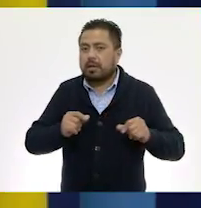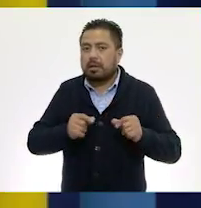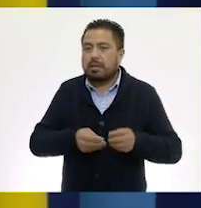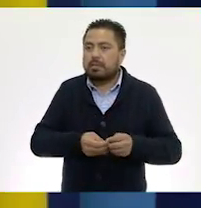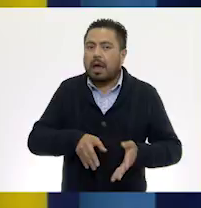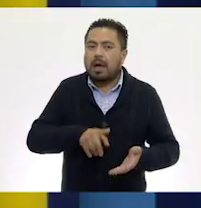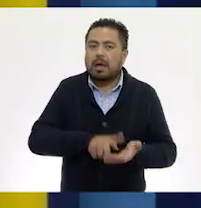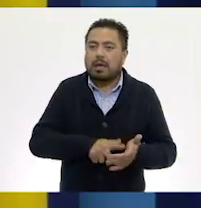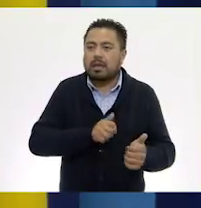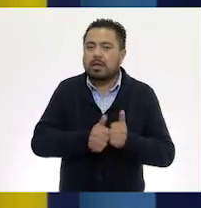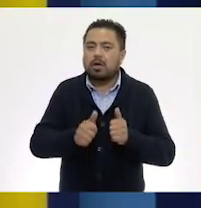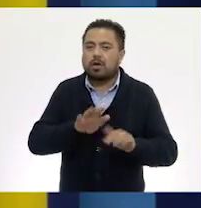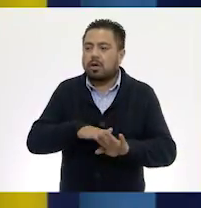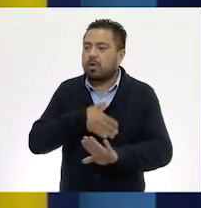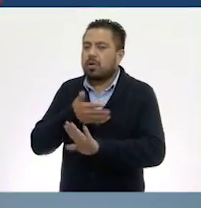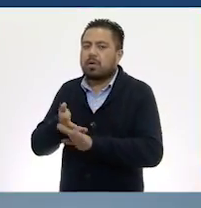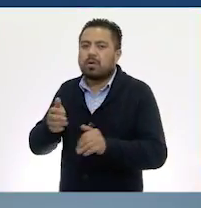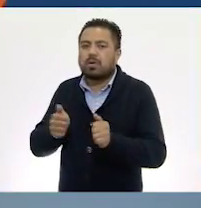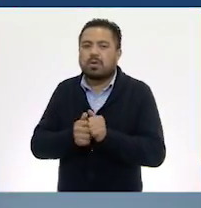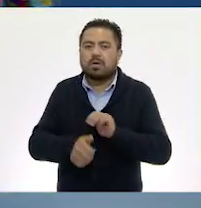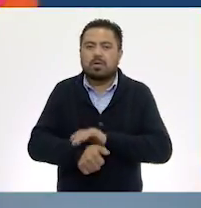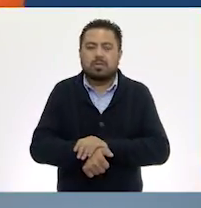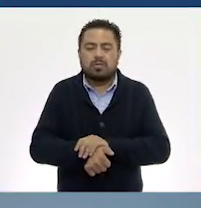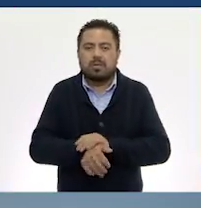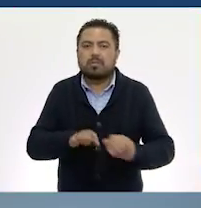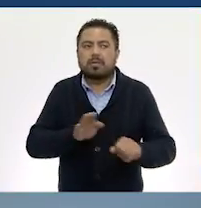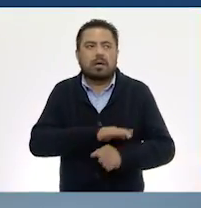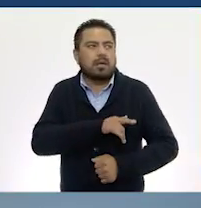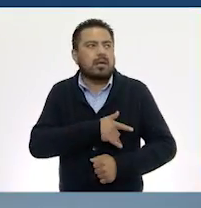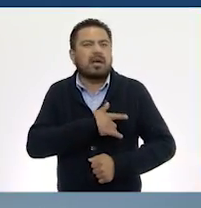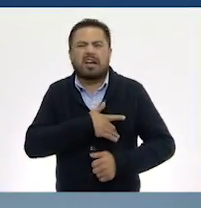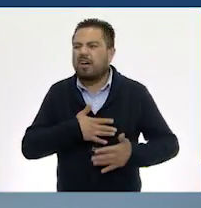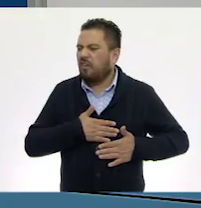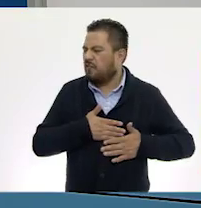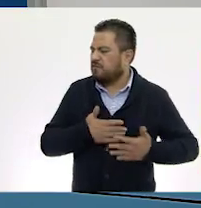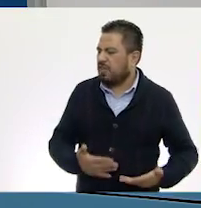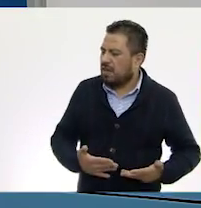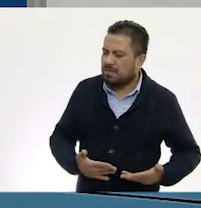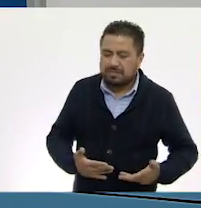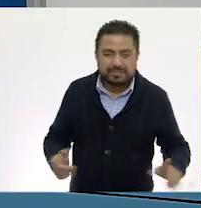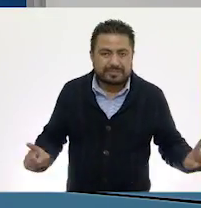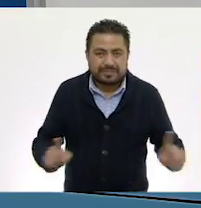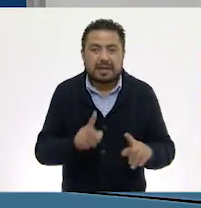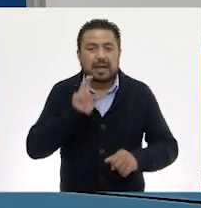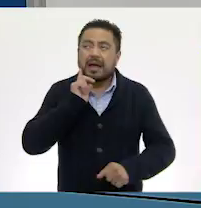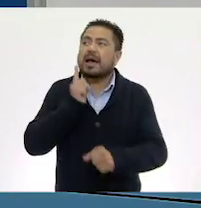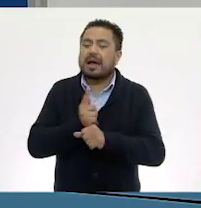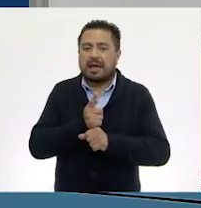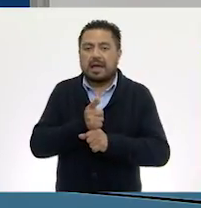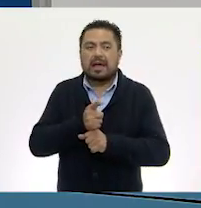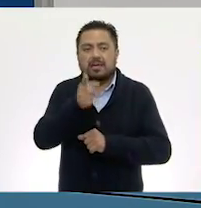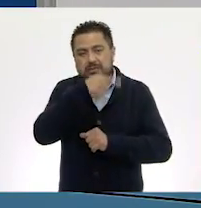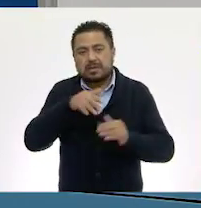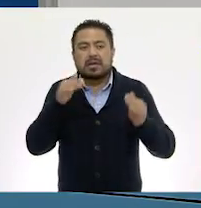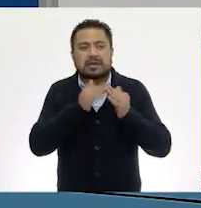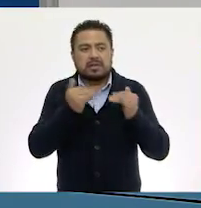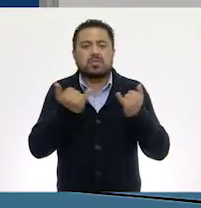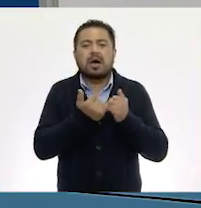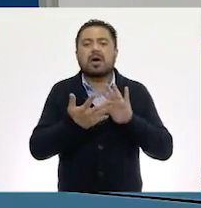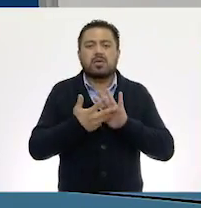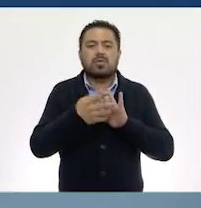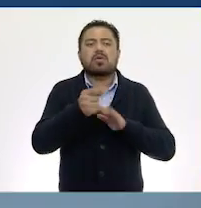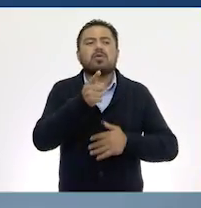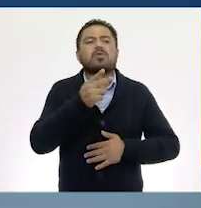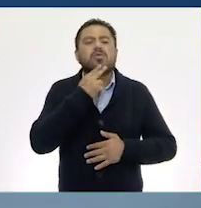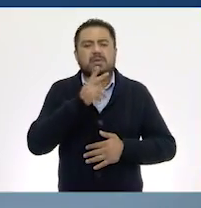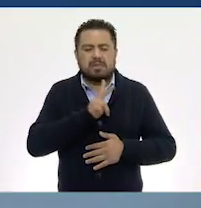perdiendo una carrera contra la tortuga. Y todo por confiada. Excelente. Pues veamos. Ustedes en casa síganos.